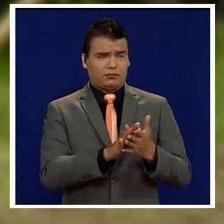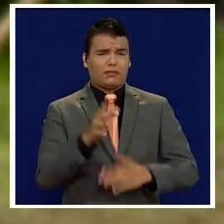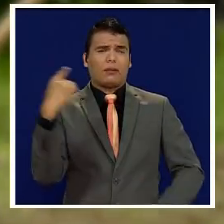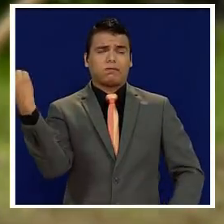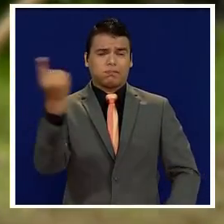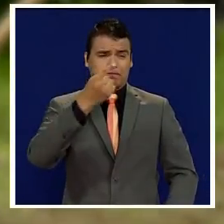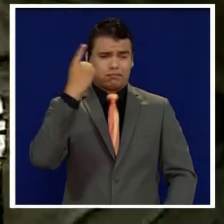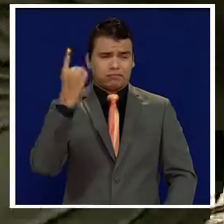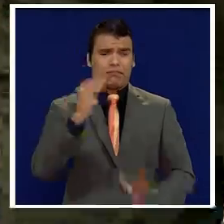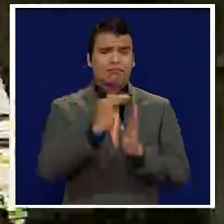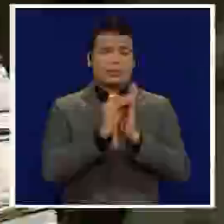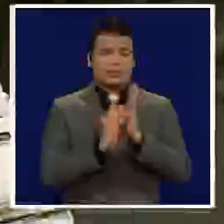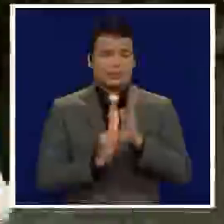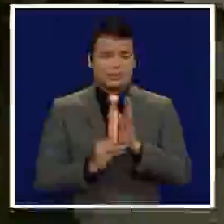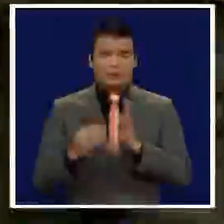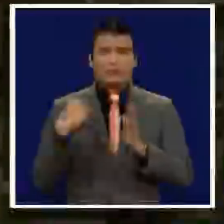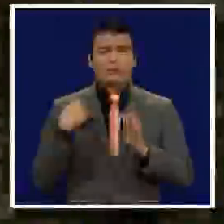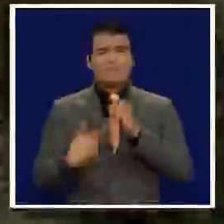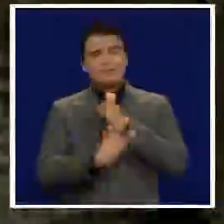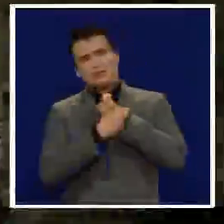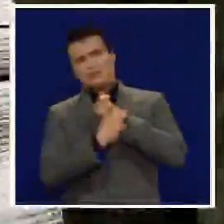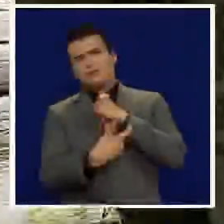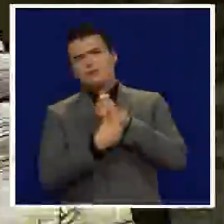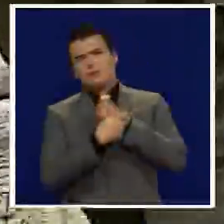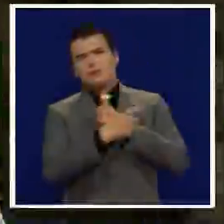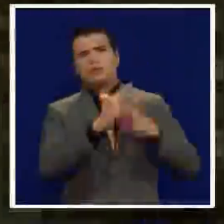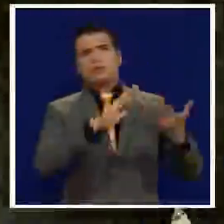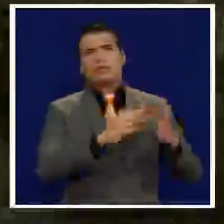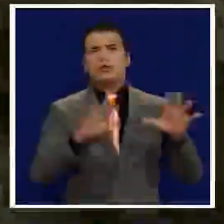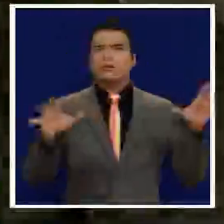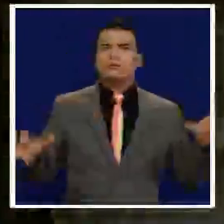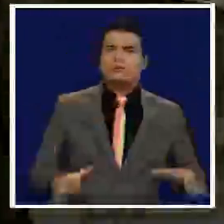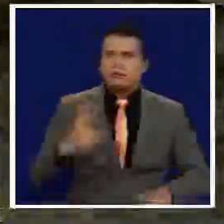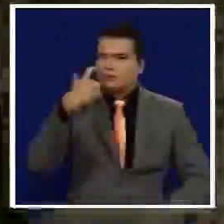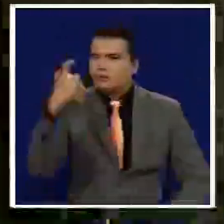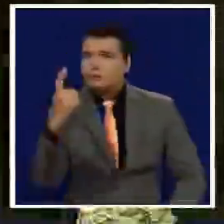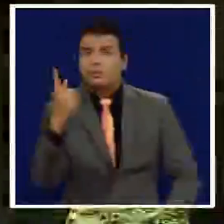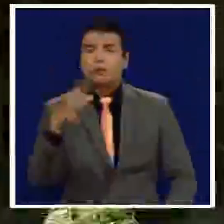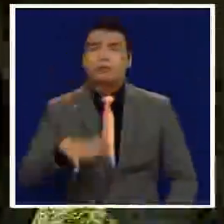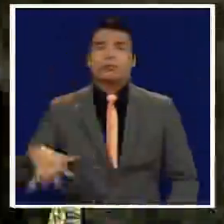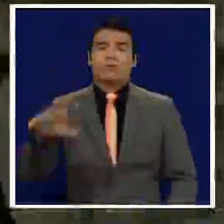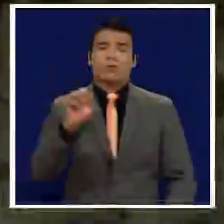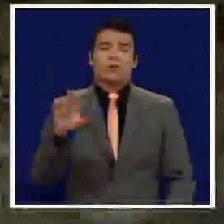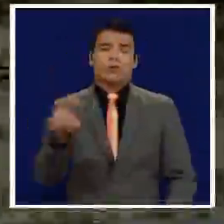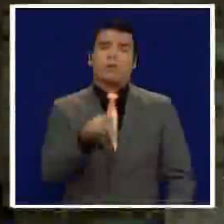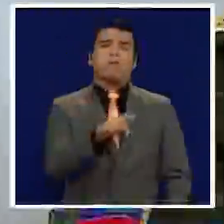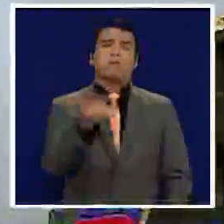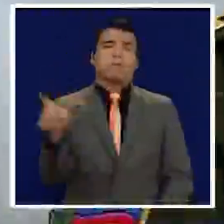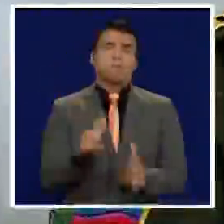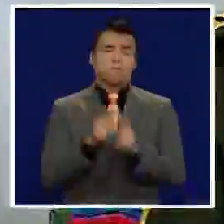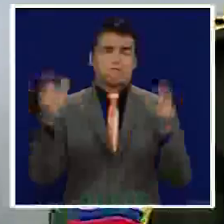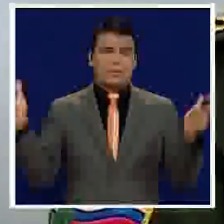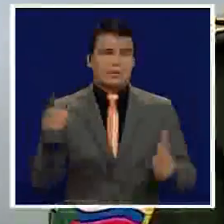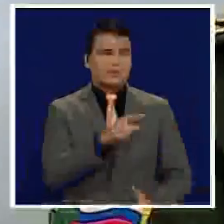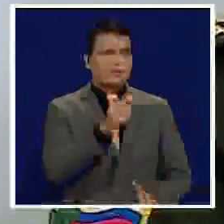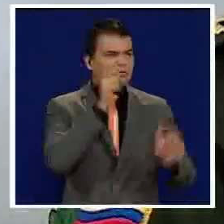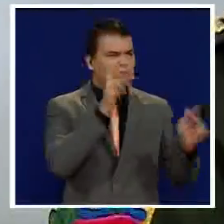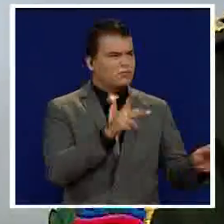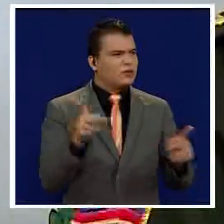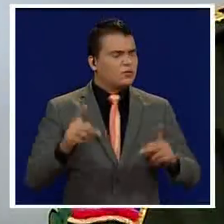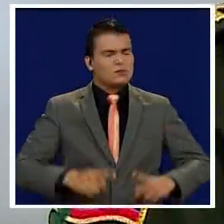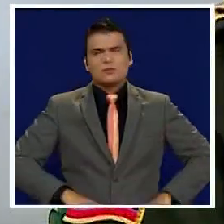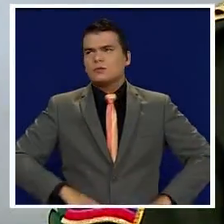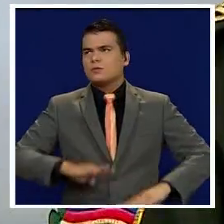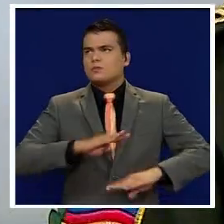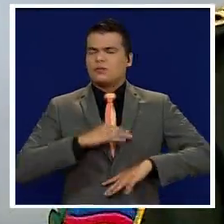los hechos en los que son atacados por la comunidad mientras desarrollan operativos en el oriente de la ciudad. Casos de intolerancia por parte de la ciudadanía, donde se